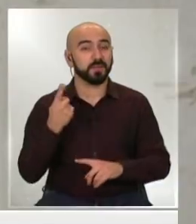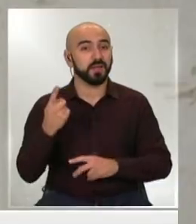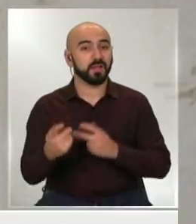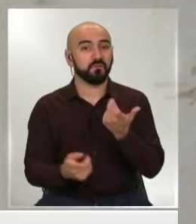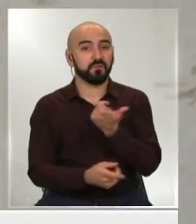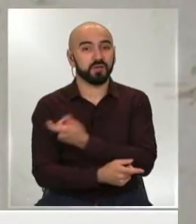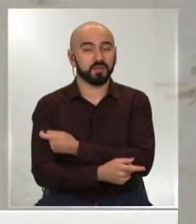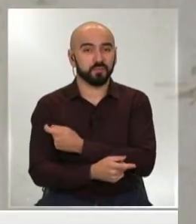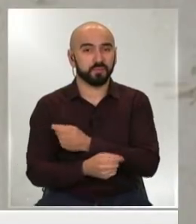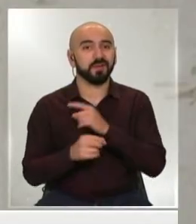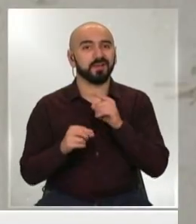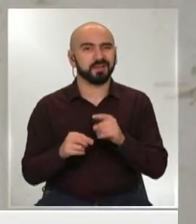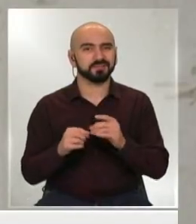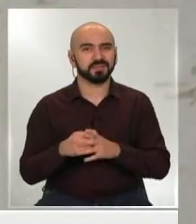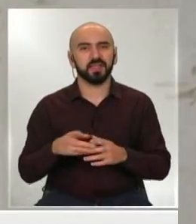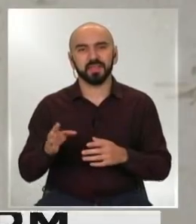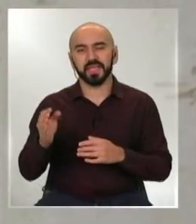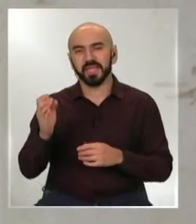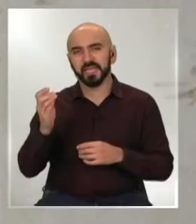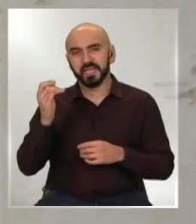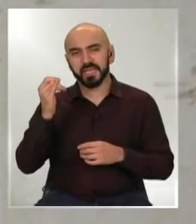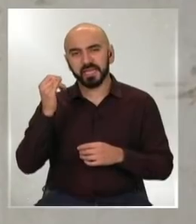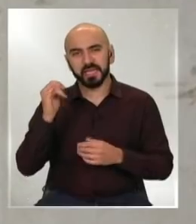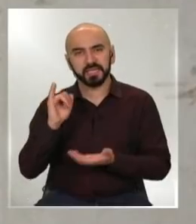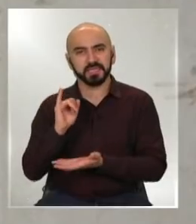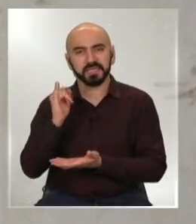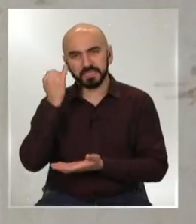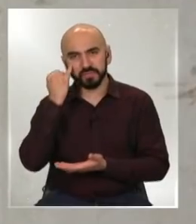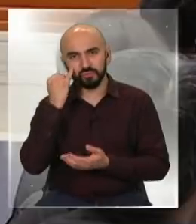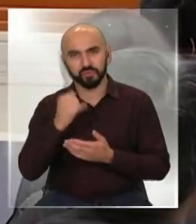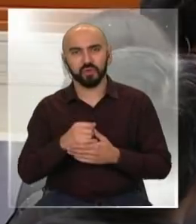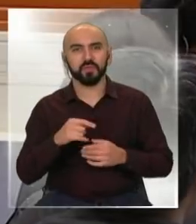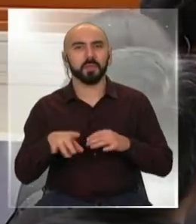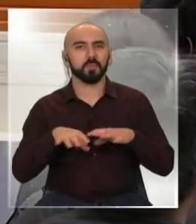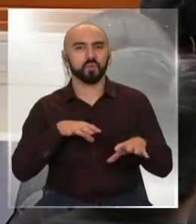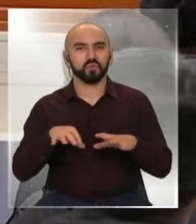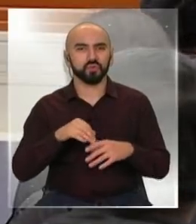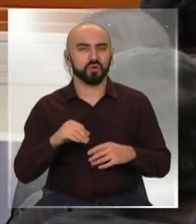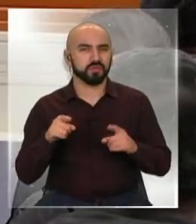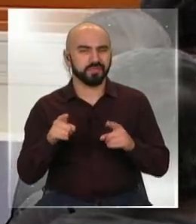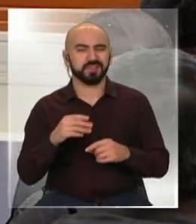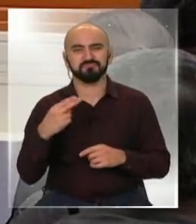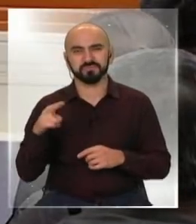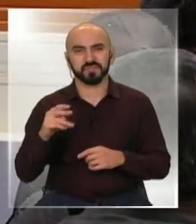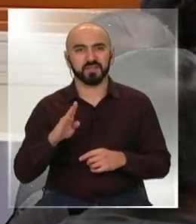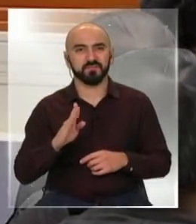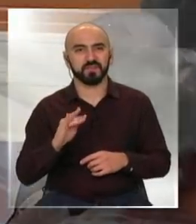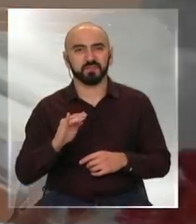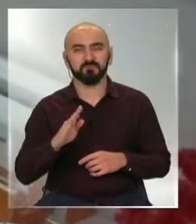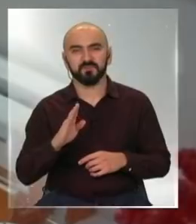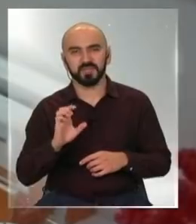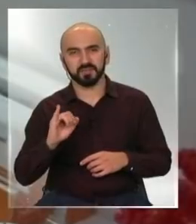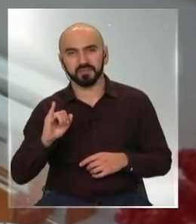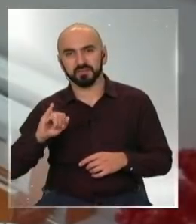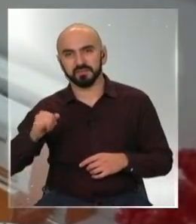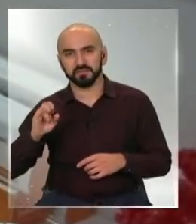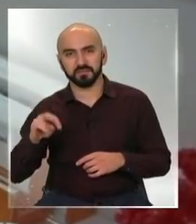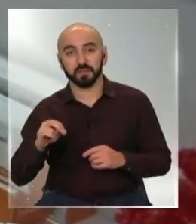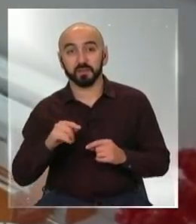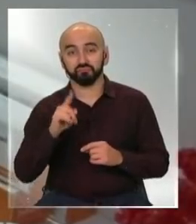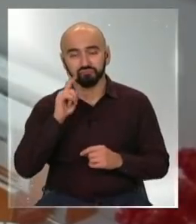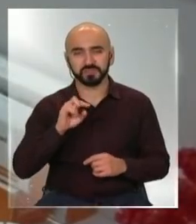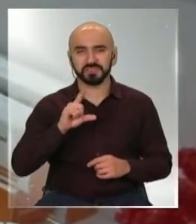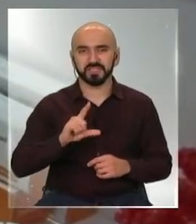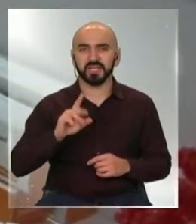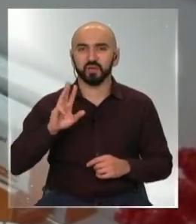por si no farc con el instituto de productos biológicos de beijing tiene una eficacia del 79 por ciento según lo indicado